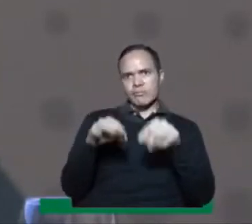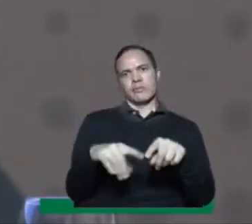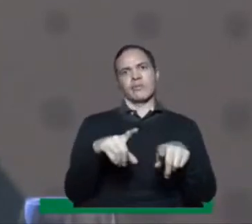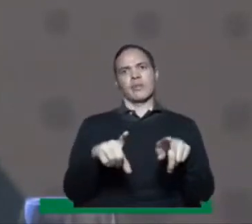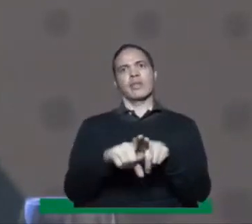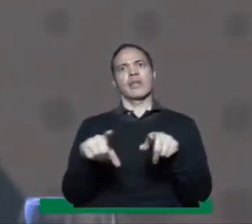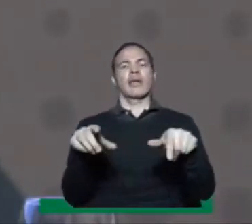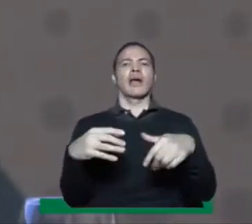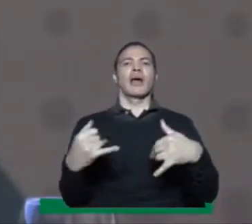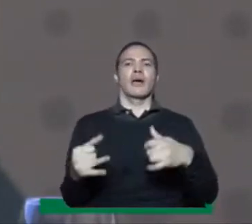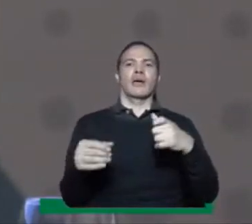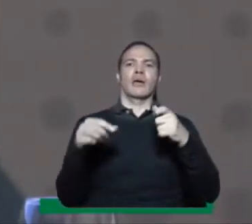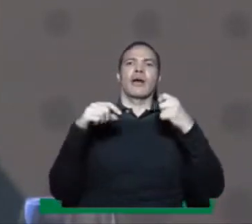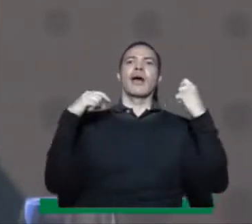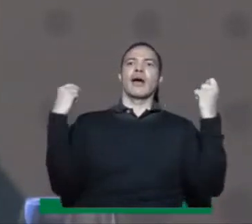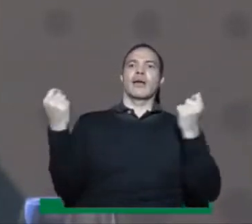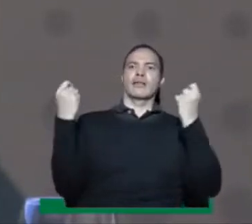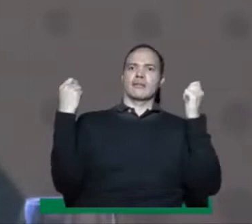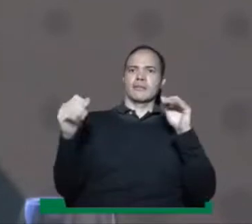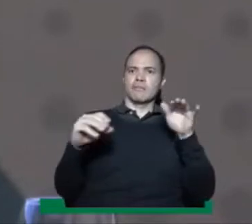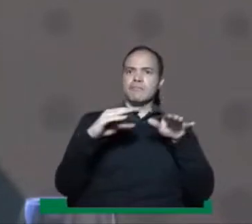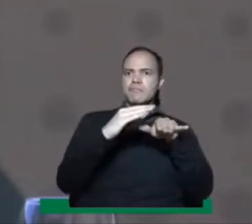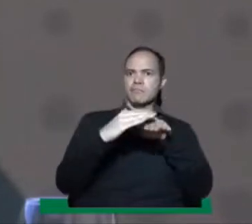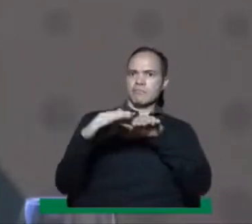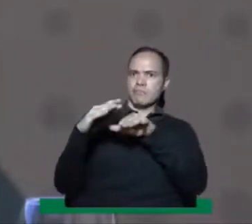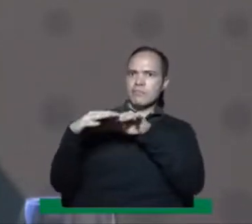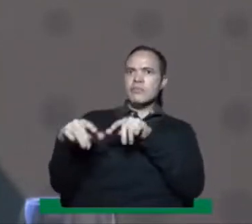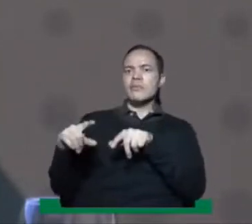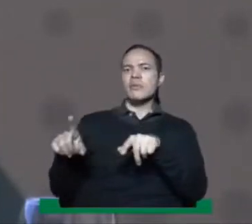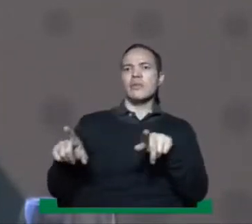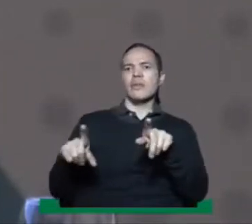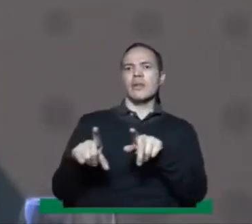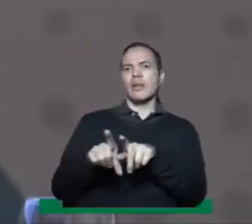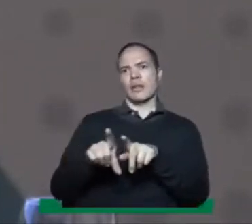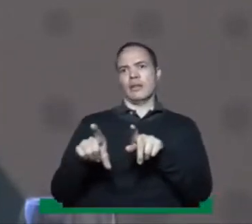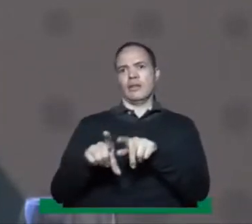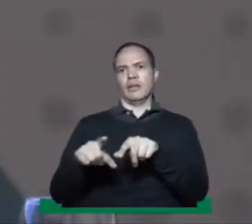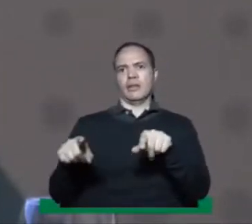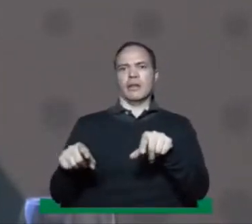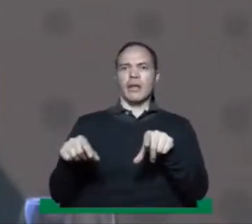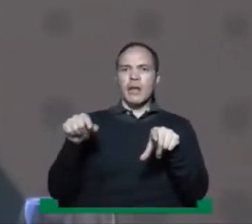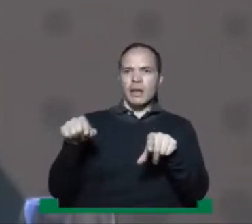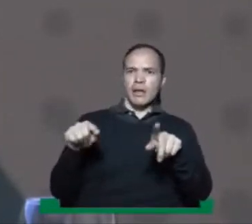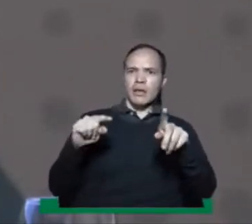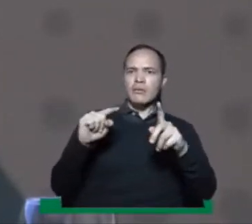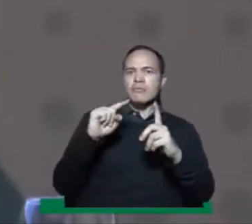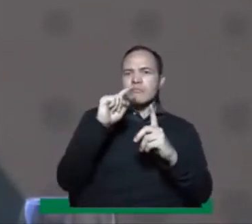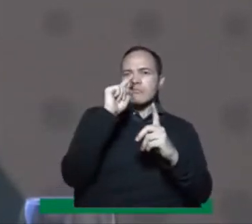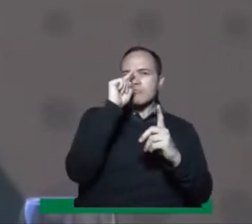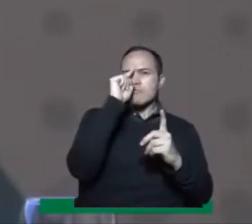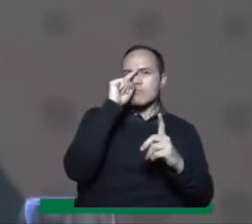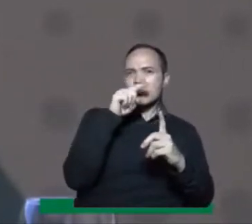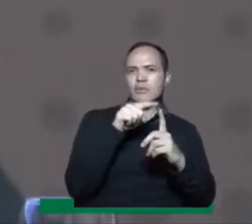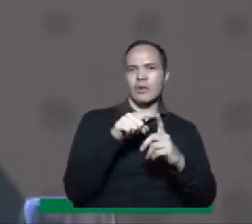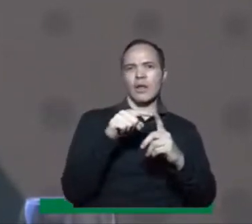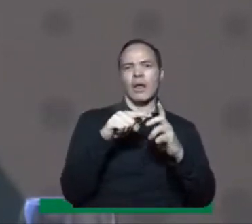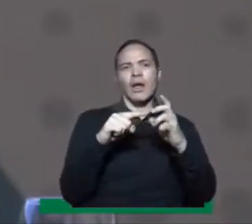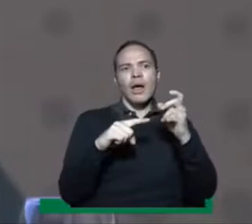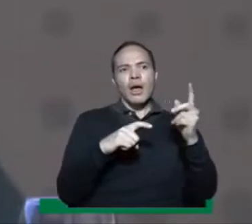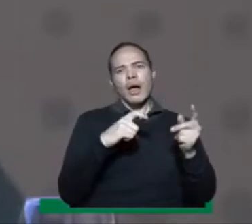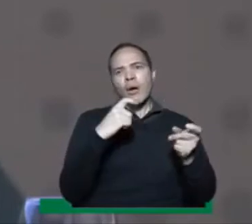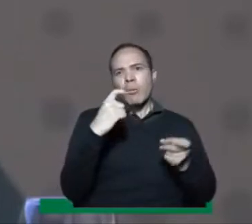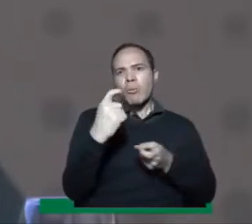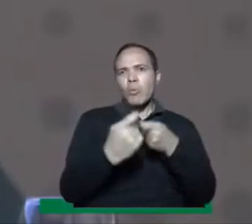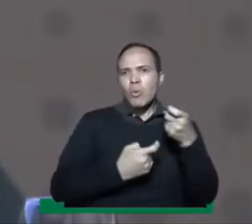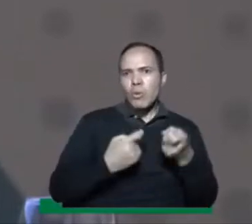y dice así todo viaje lleva implícito un destino un anhelo una búsqueda y un